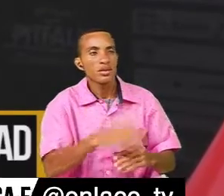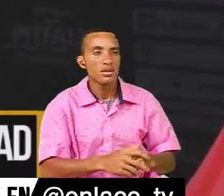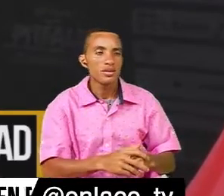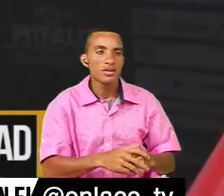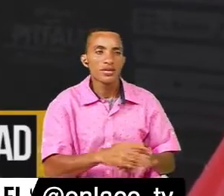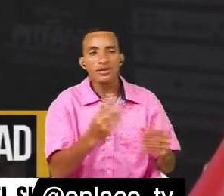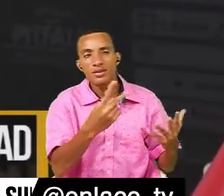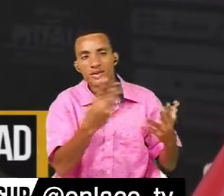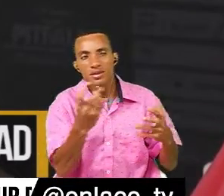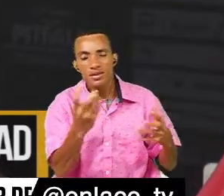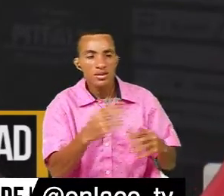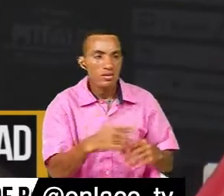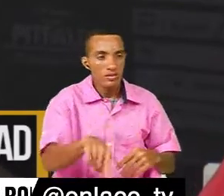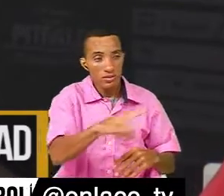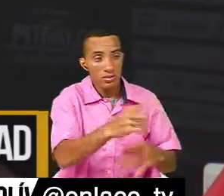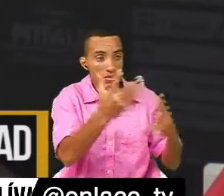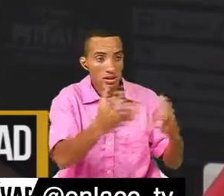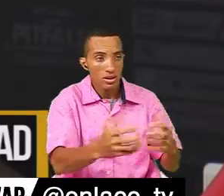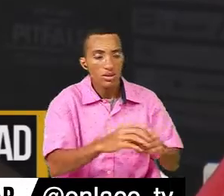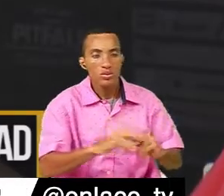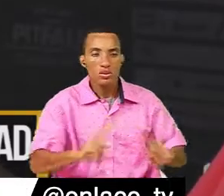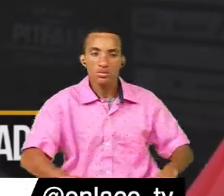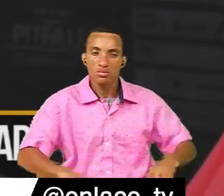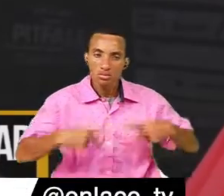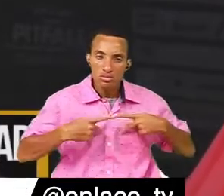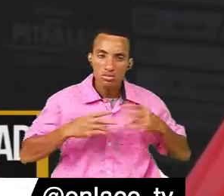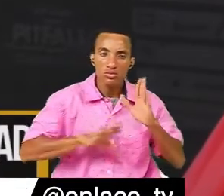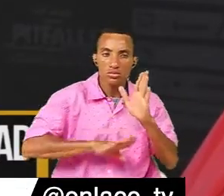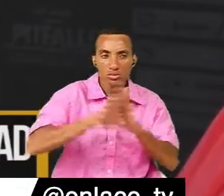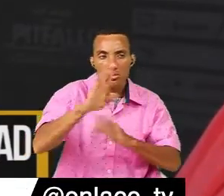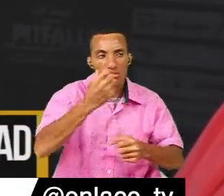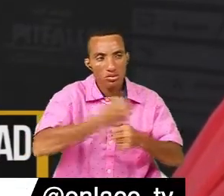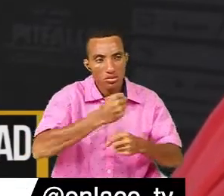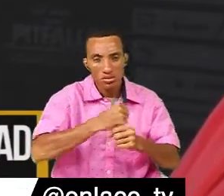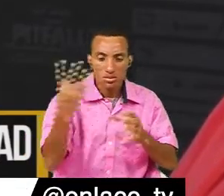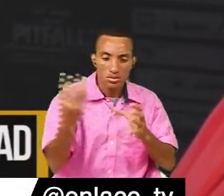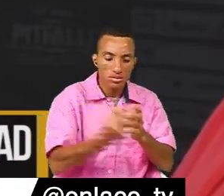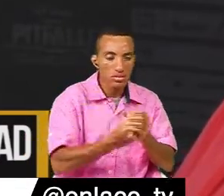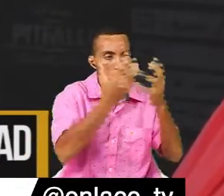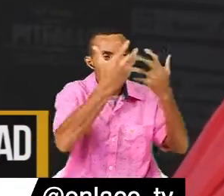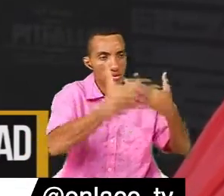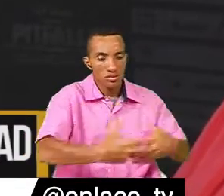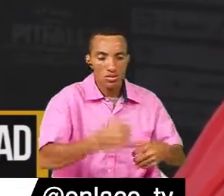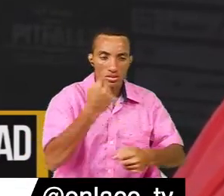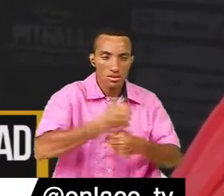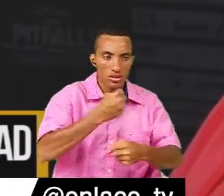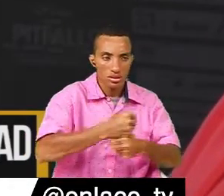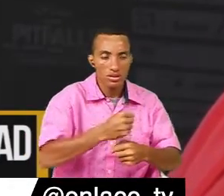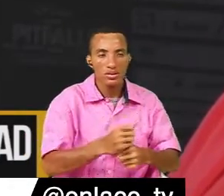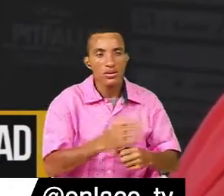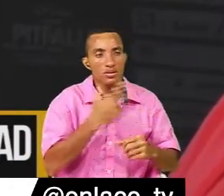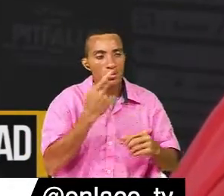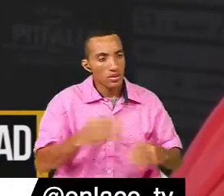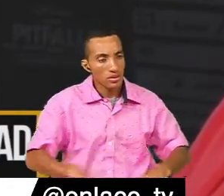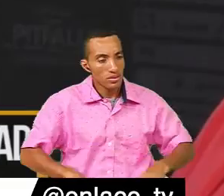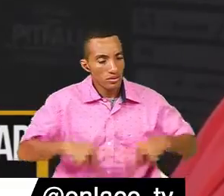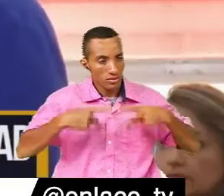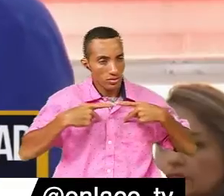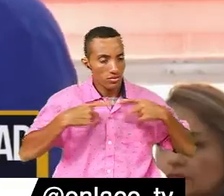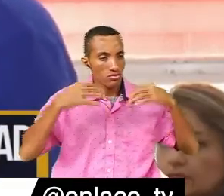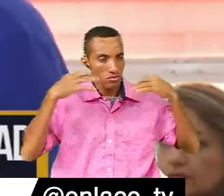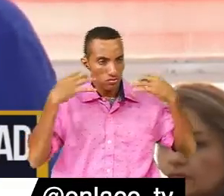que esas personas tengan una mejor condición laboral, que las podamos vincular a una empresa para que así puedan tener una mejor estilo, una mejor calidad